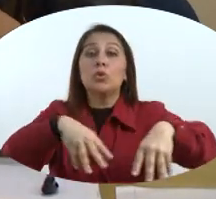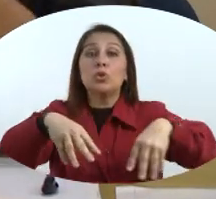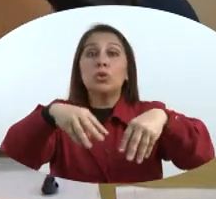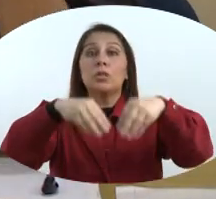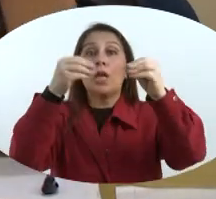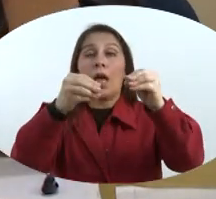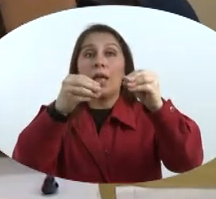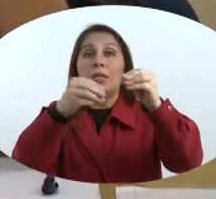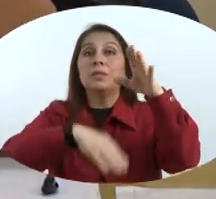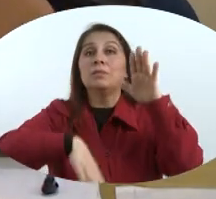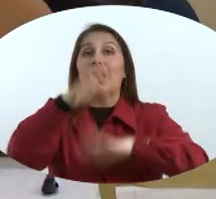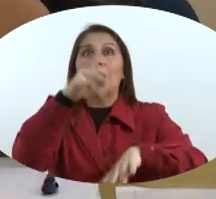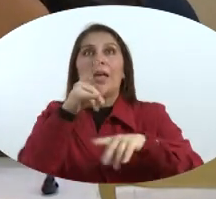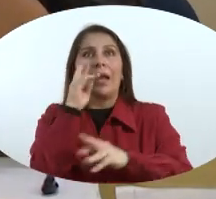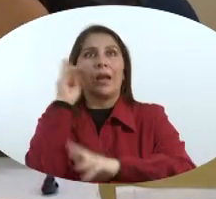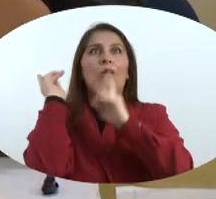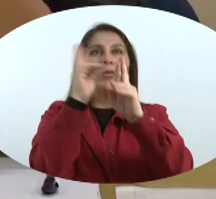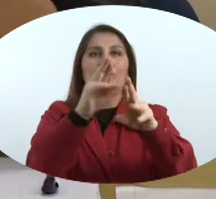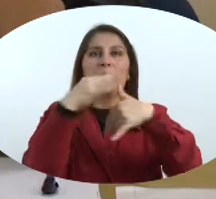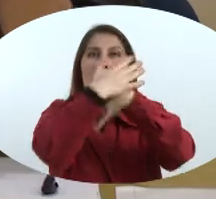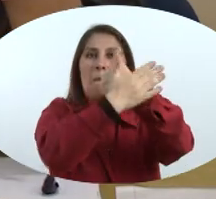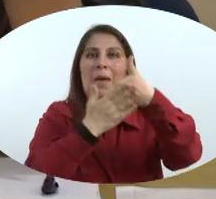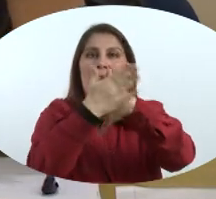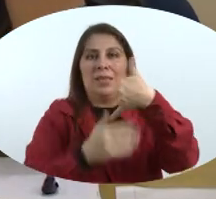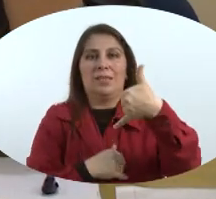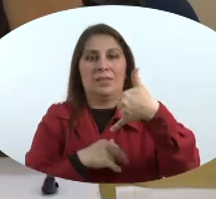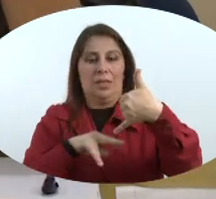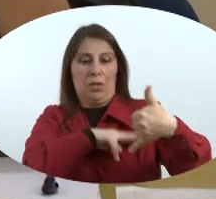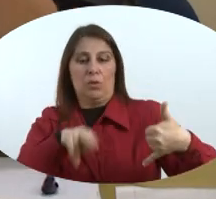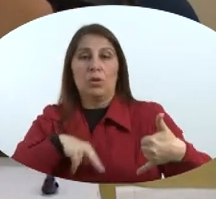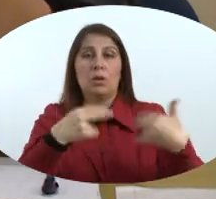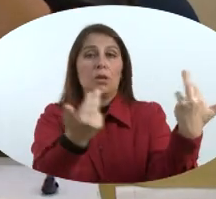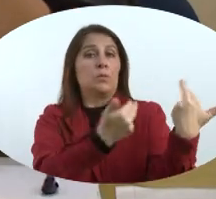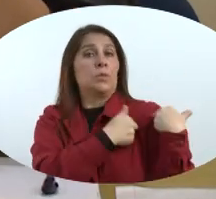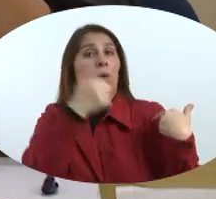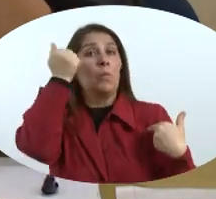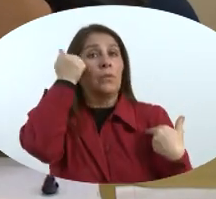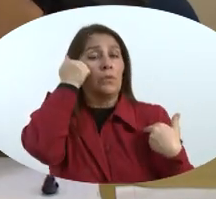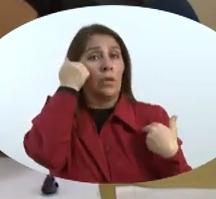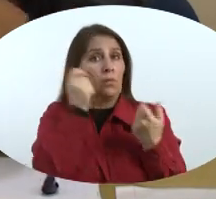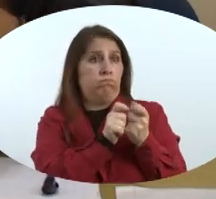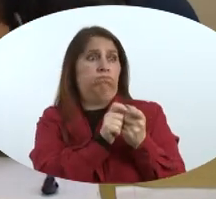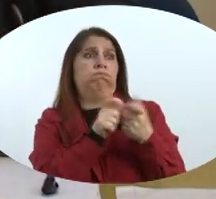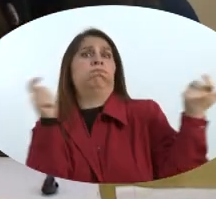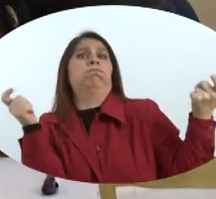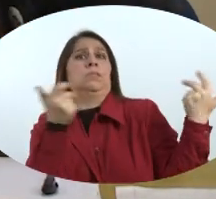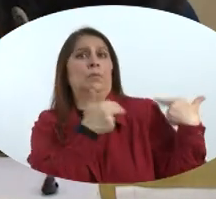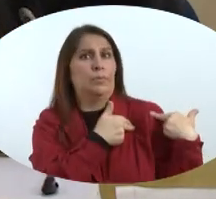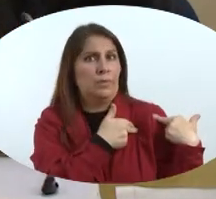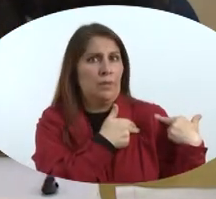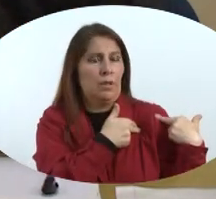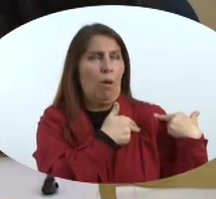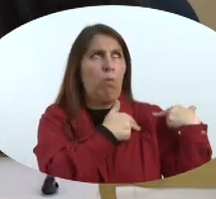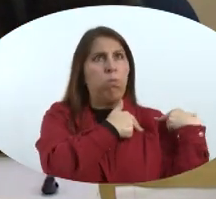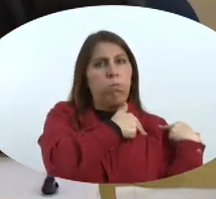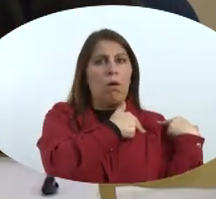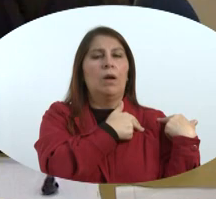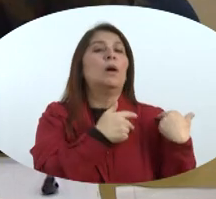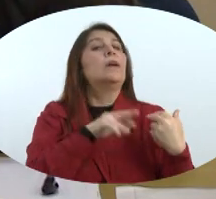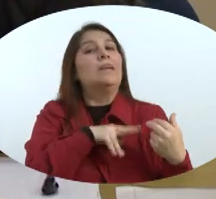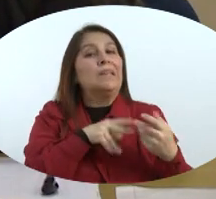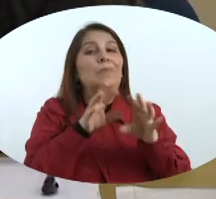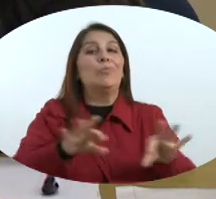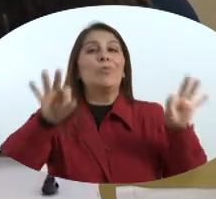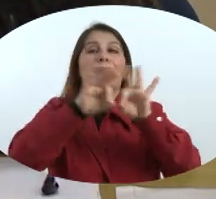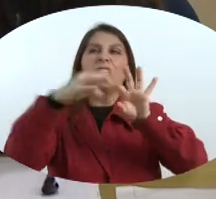enmarcada en la soberanía nacional luego la responsabilidad que tenemos como maestros es demasiado gigantesca por eso la importancia de vincularse con el